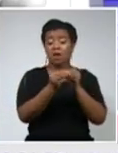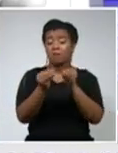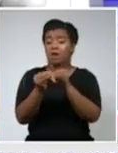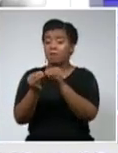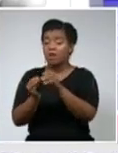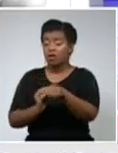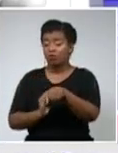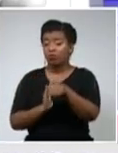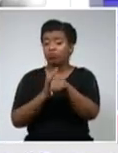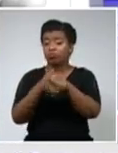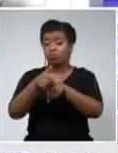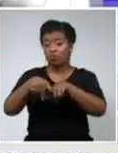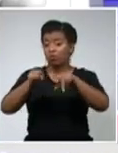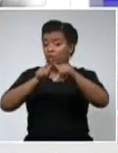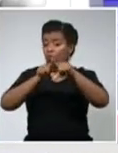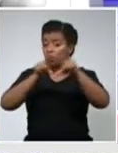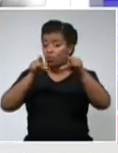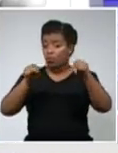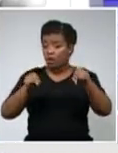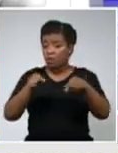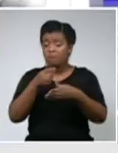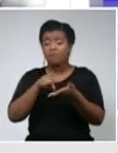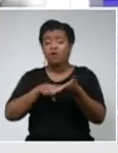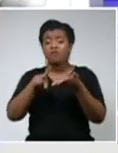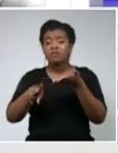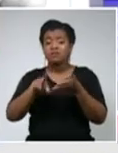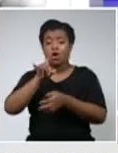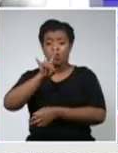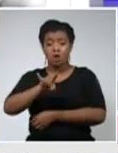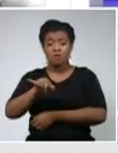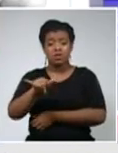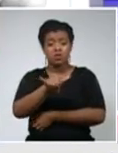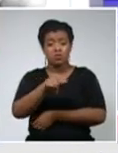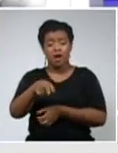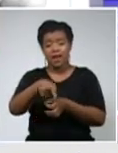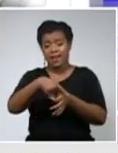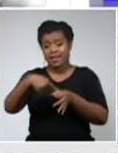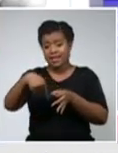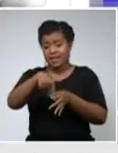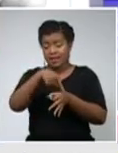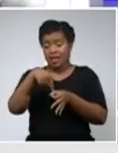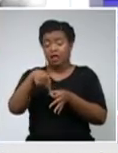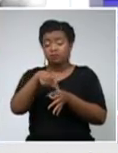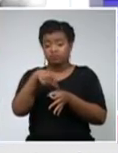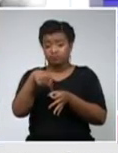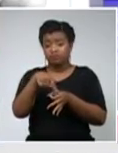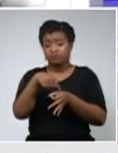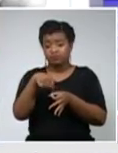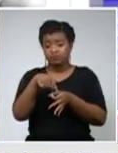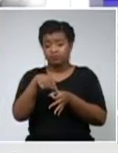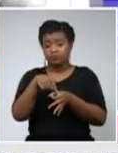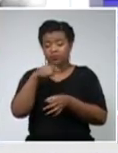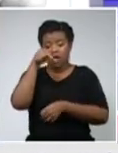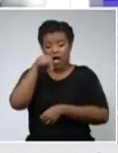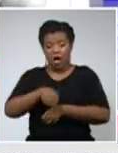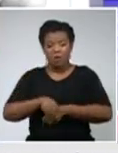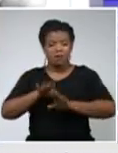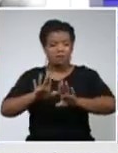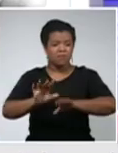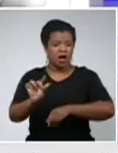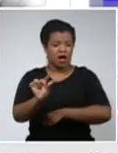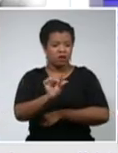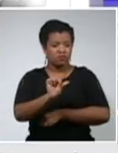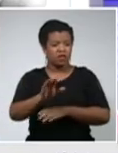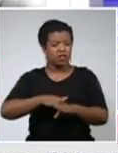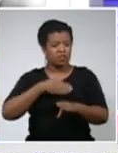autóctona limitada en 9 provincias cubanas y en el municipio especial de Isla de la Juventud. Nos vamos ahora a una pausa para